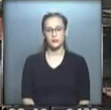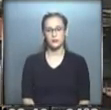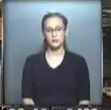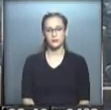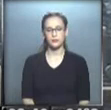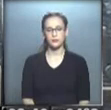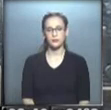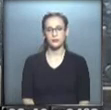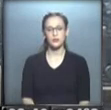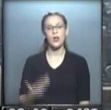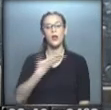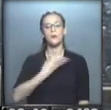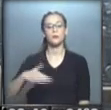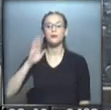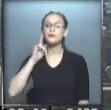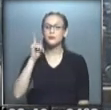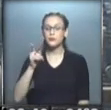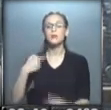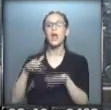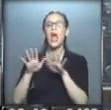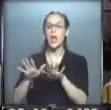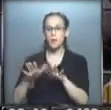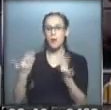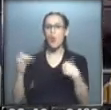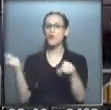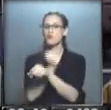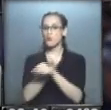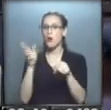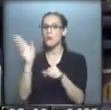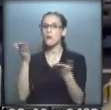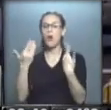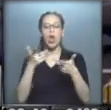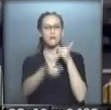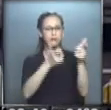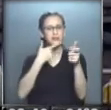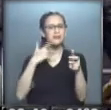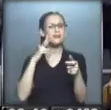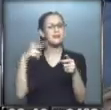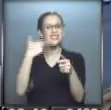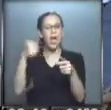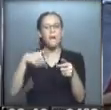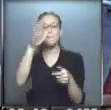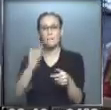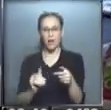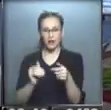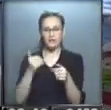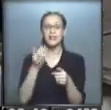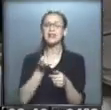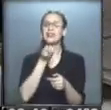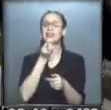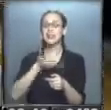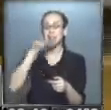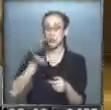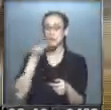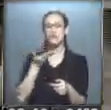Mientras Barack Obama espera que el Parlamento autorice el ataque a Siria y se prepara para dar su discurso a la nación este martes, su secretario de Estado John